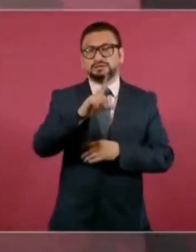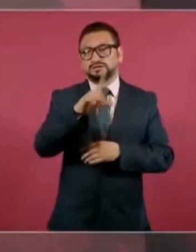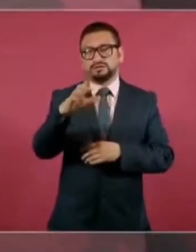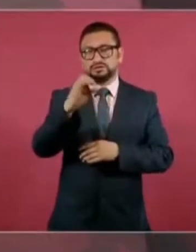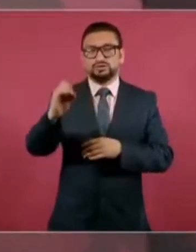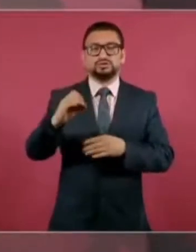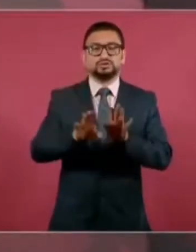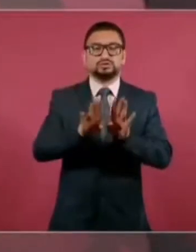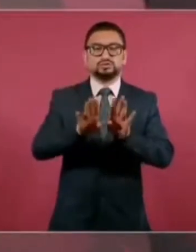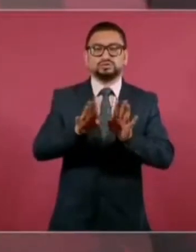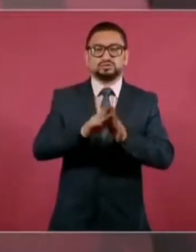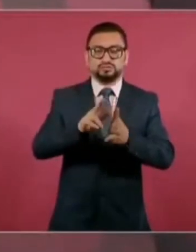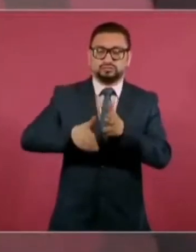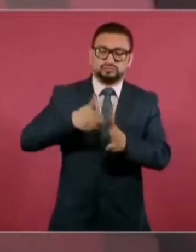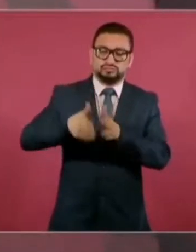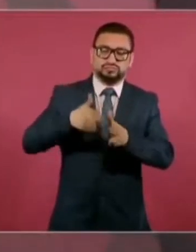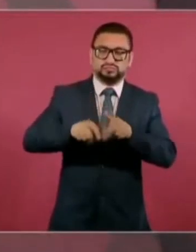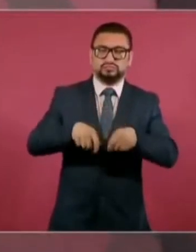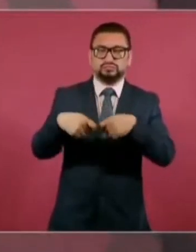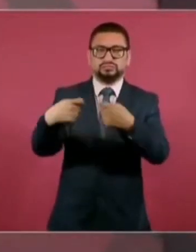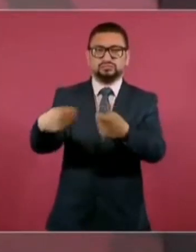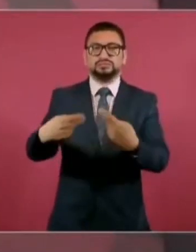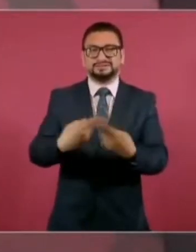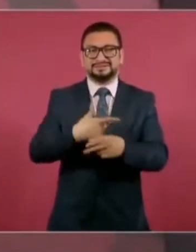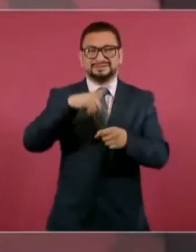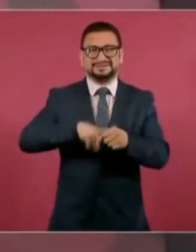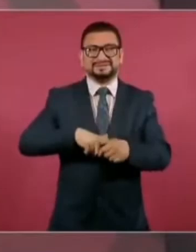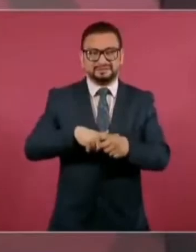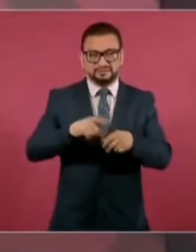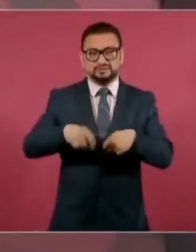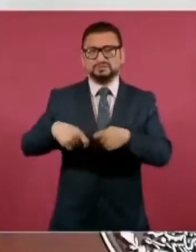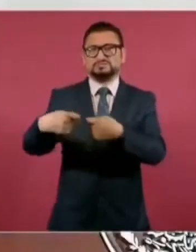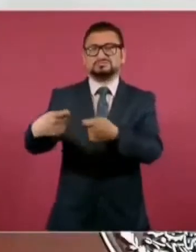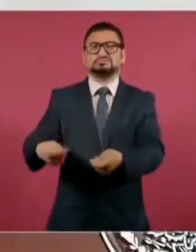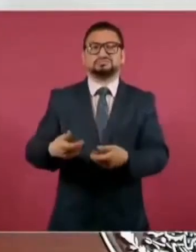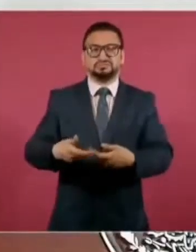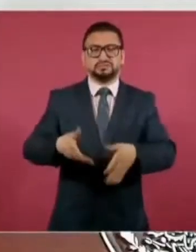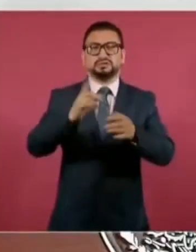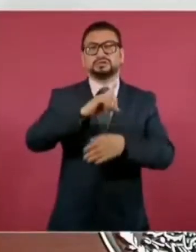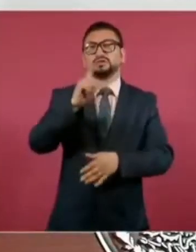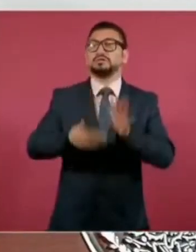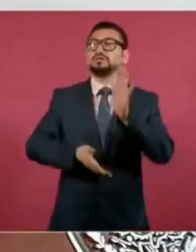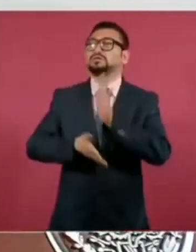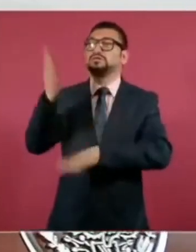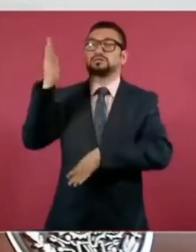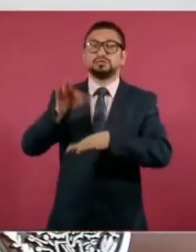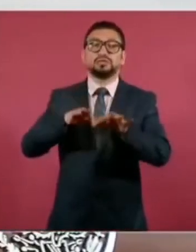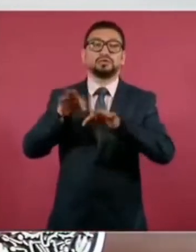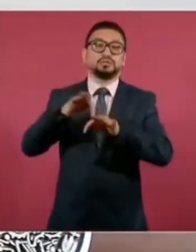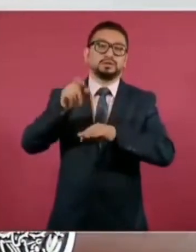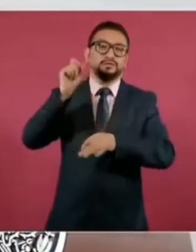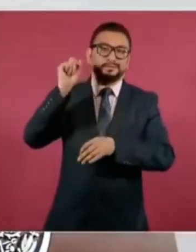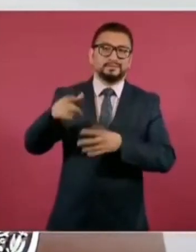entregó los ferrocarriles nacionales y se fue a trabajar de asesor